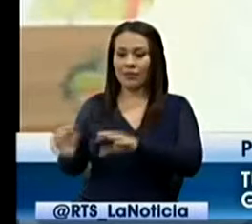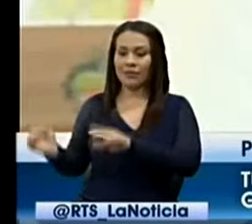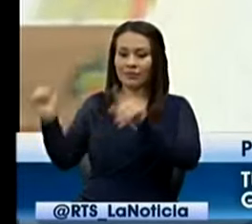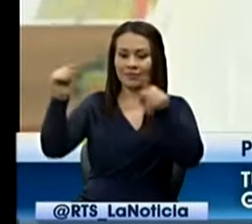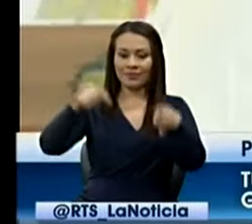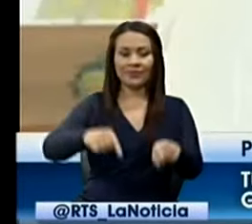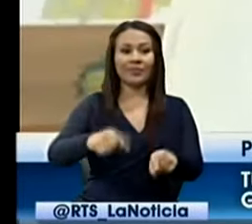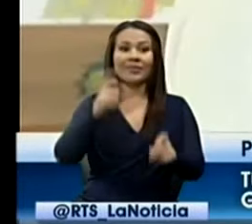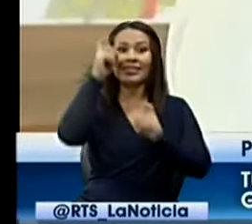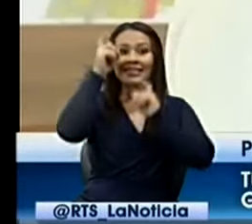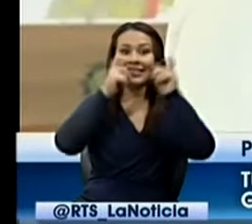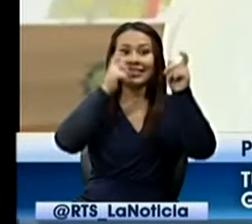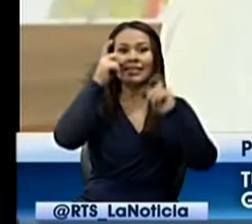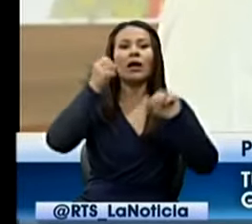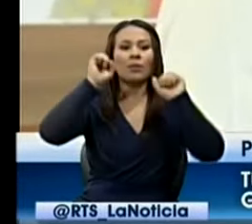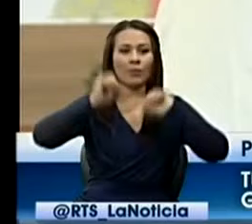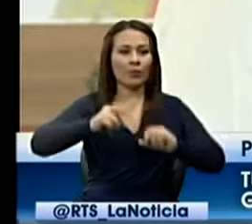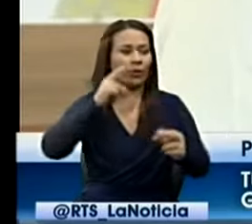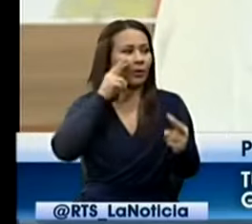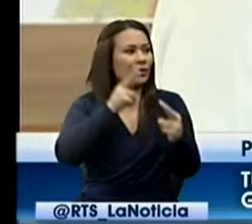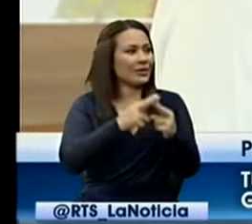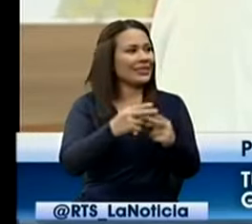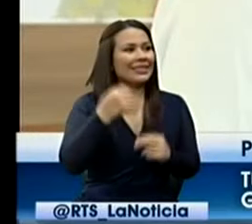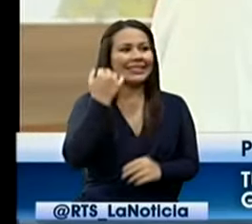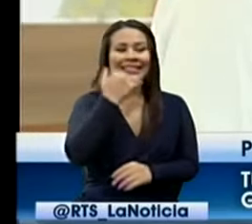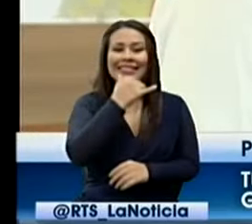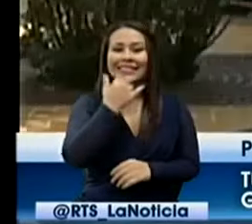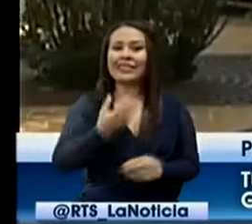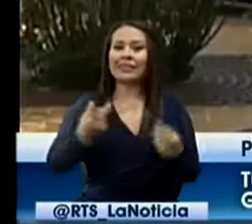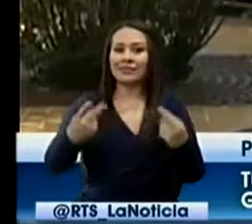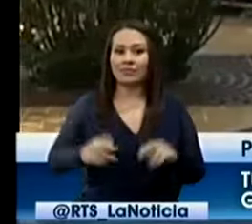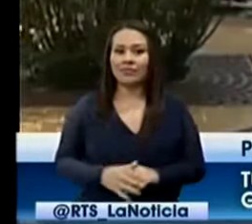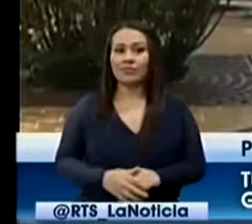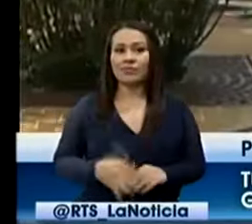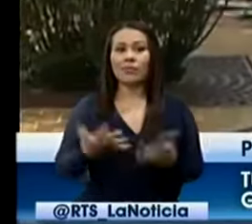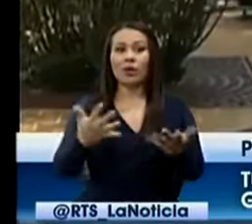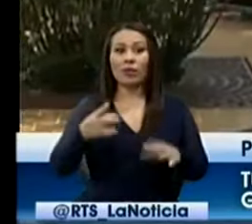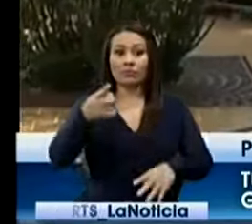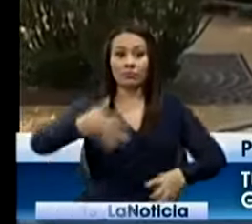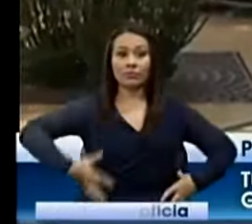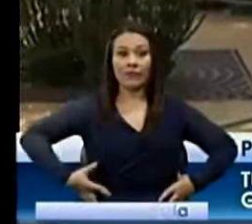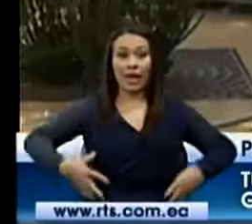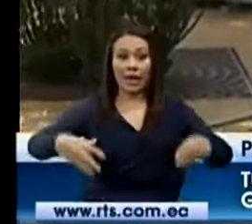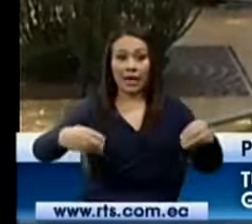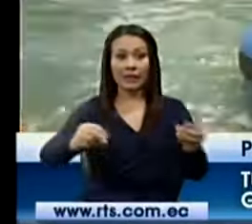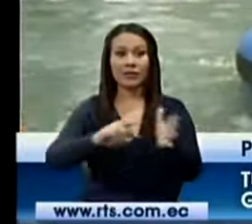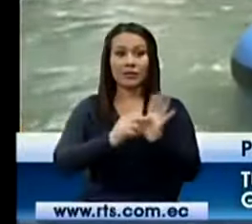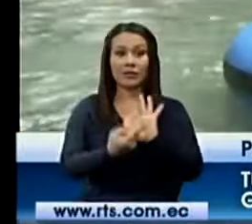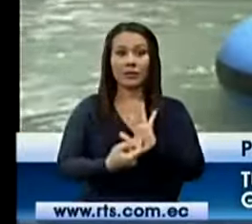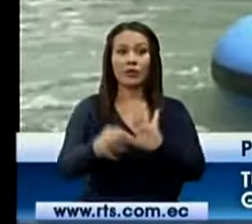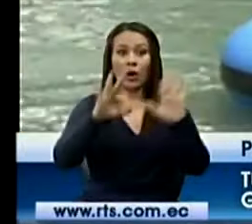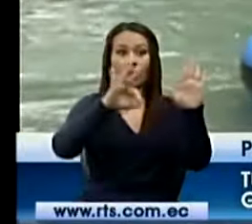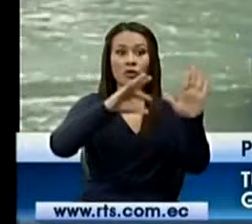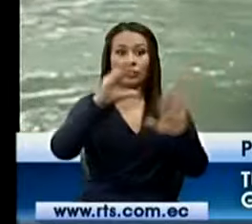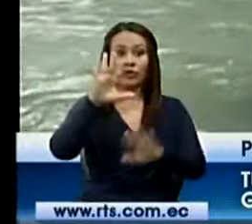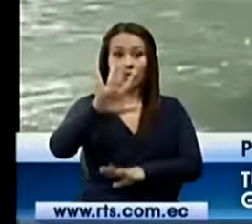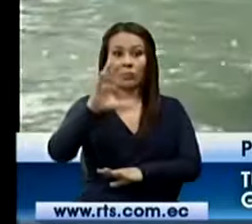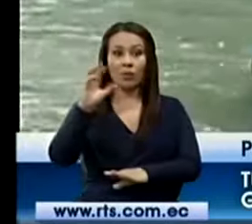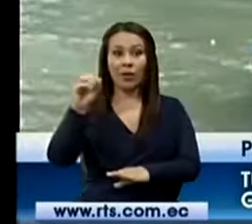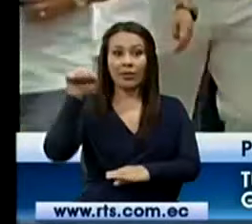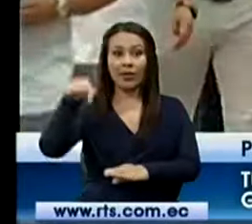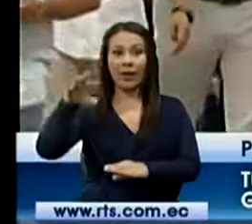distracción el entretenimiento de la familia la inversión de este proyecto representa alrededor de